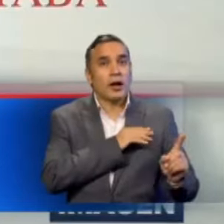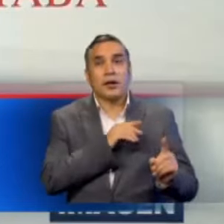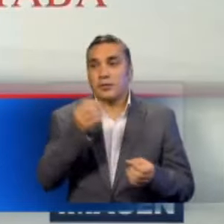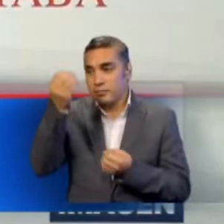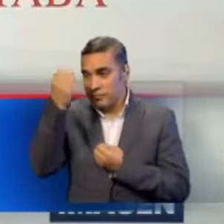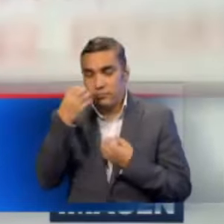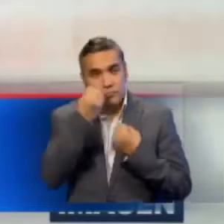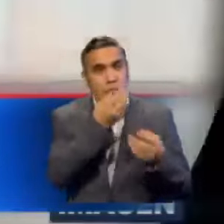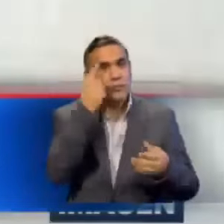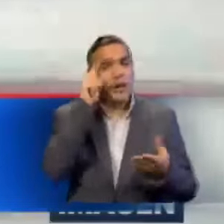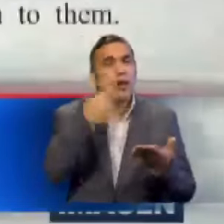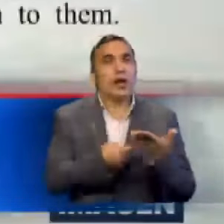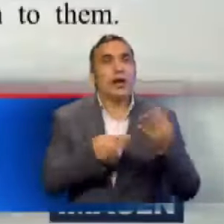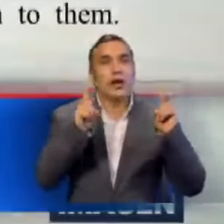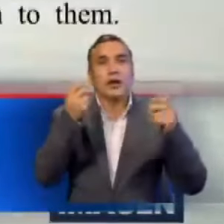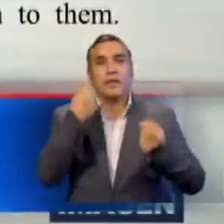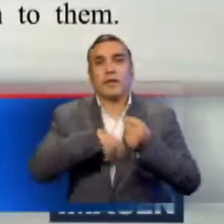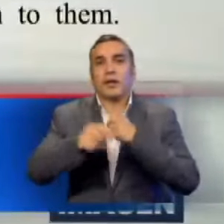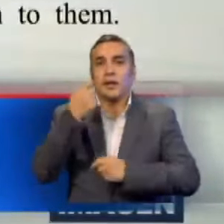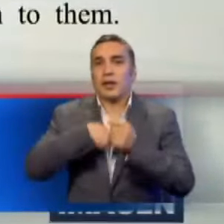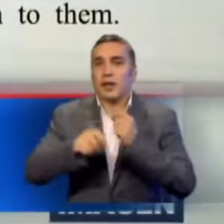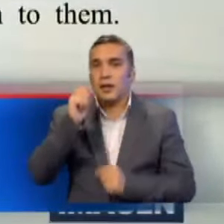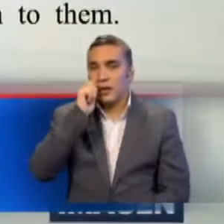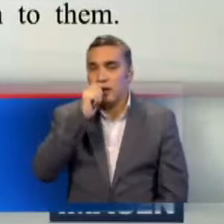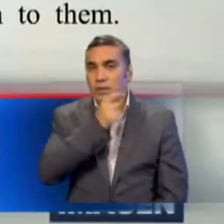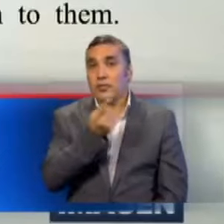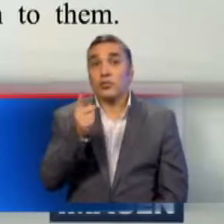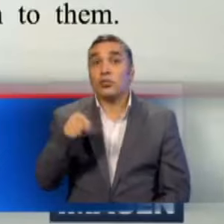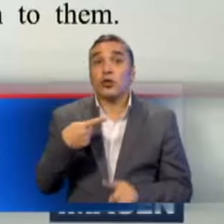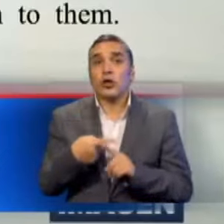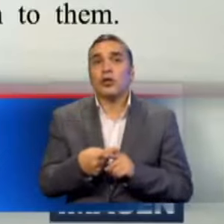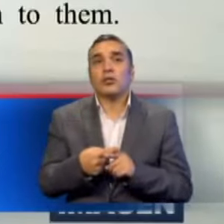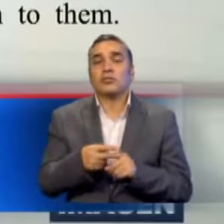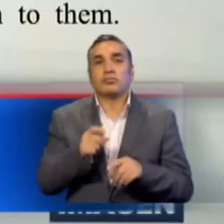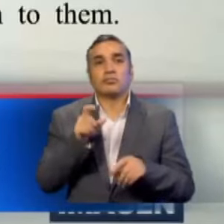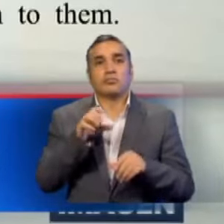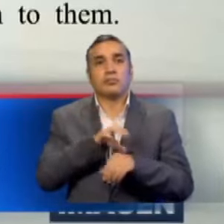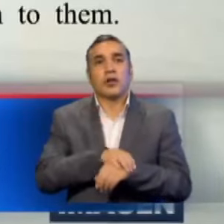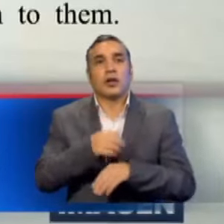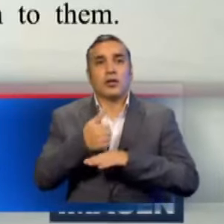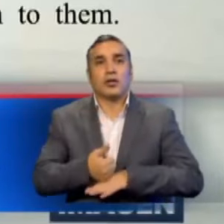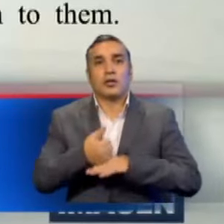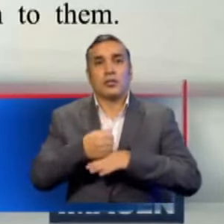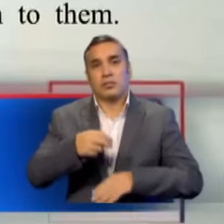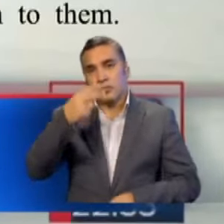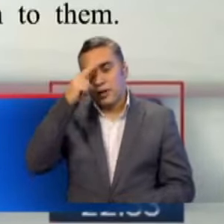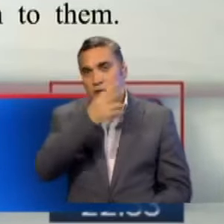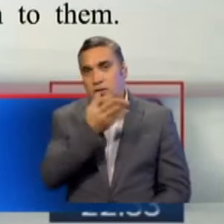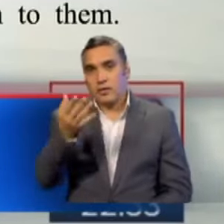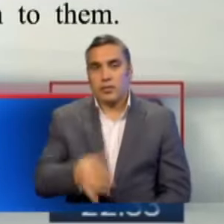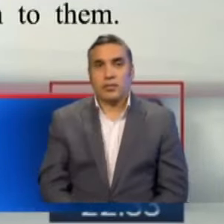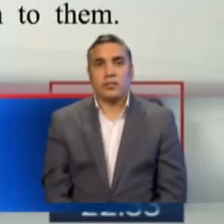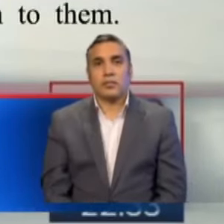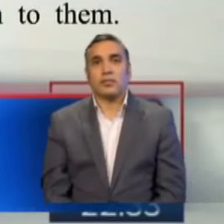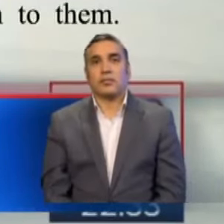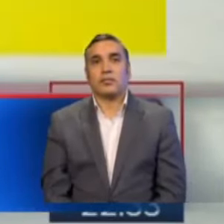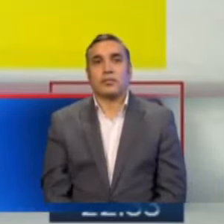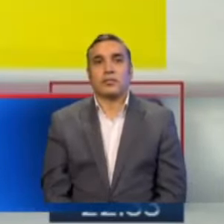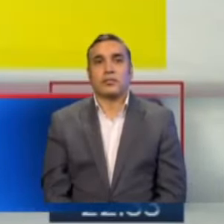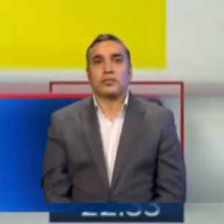para proseguir con actividades de tráfico de drogas mientras él evadía ser capturado por las autoridades mexicanas. Pamela